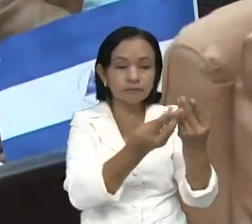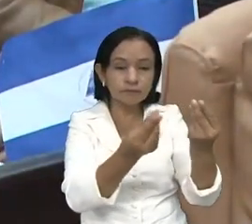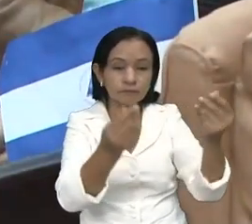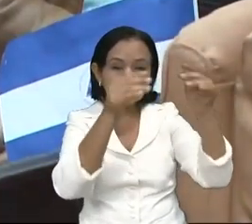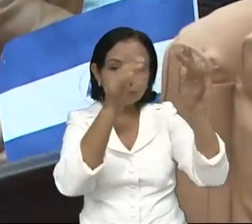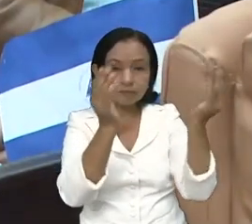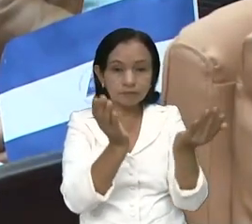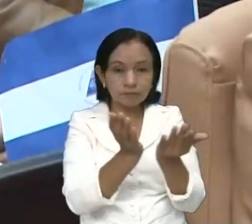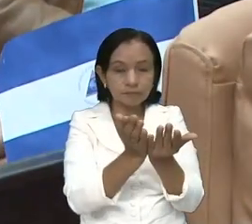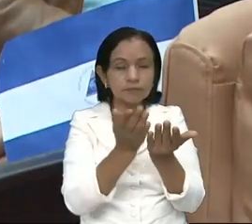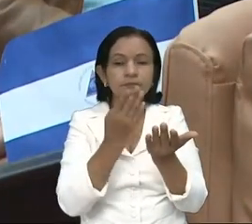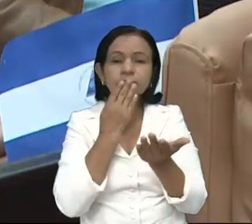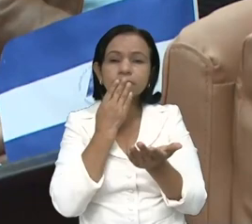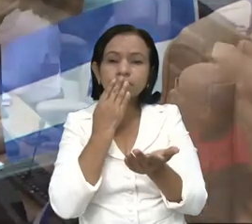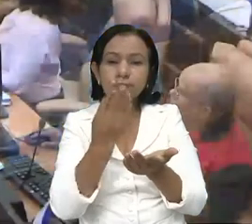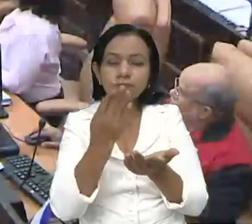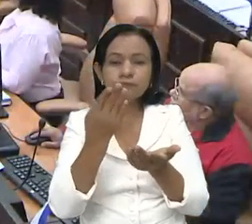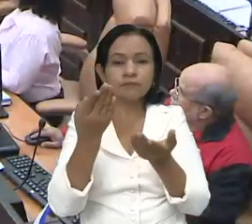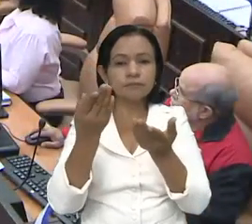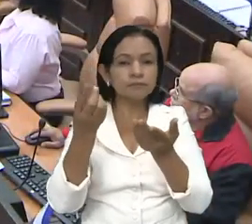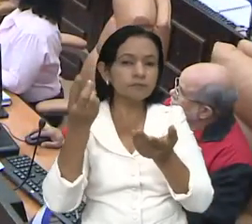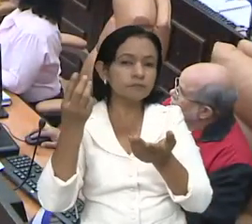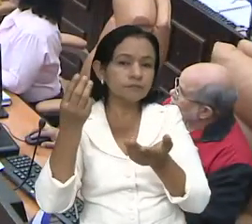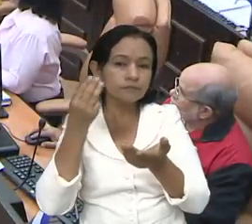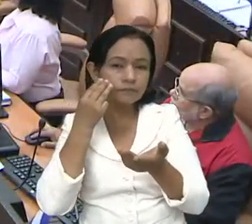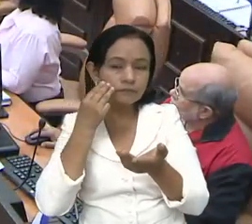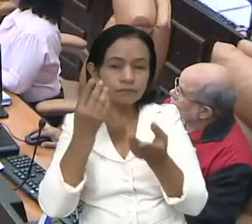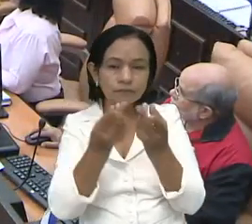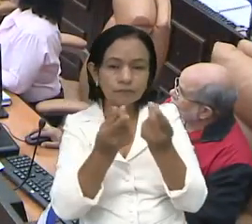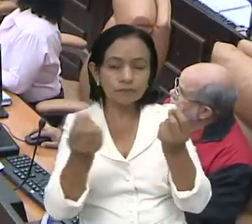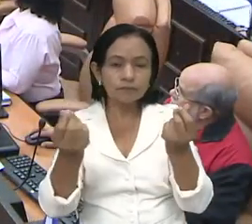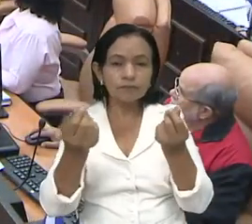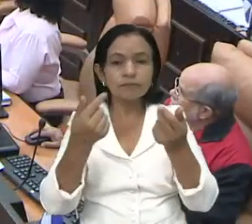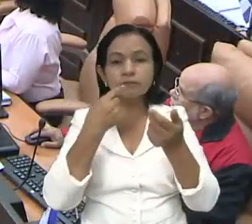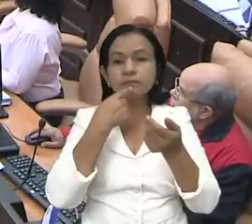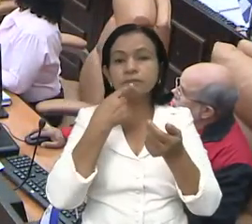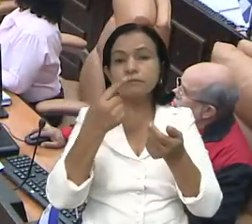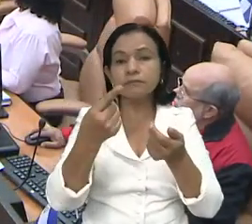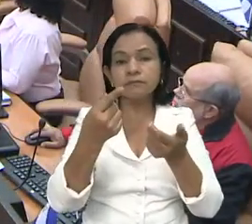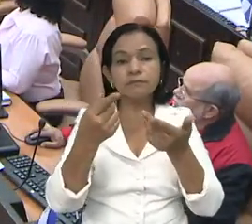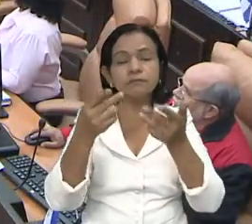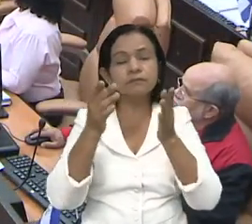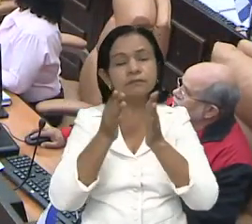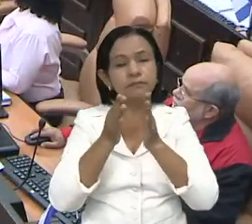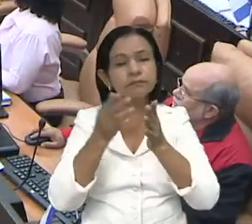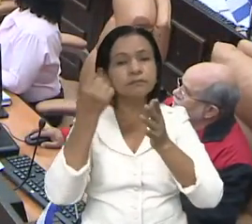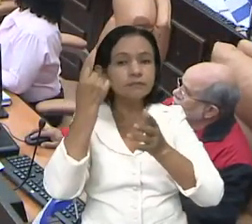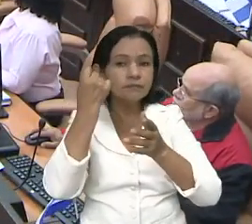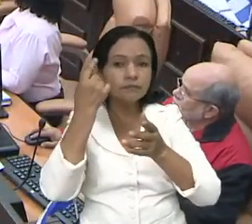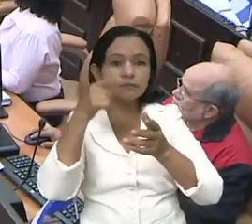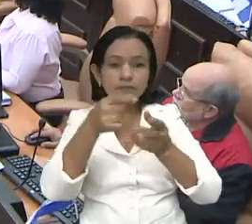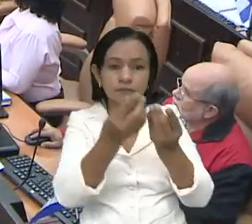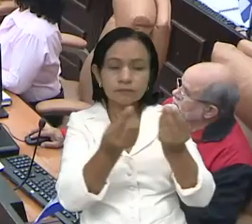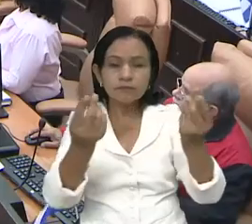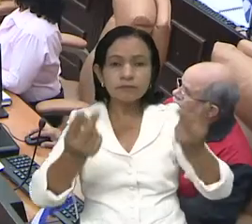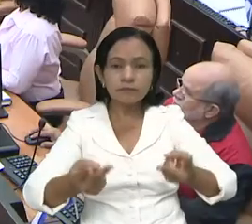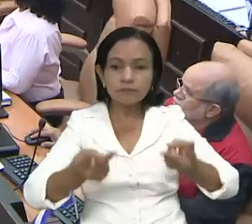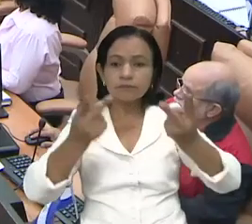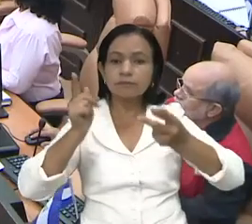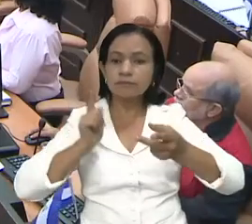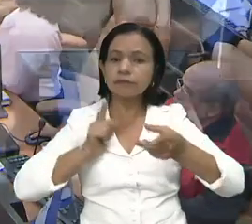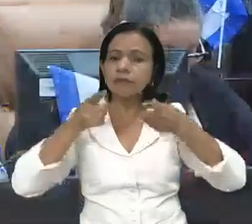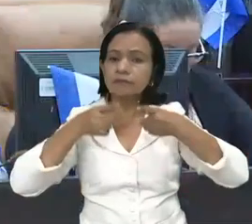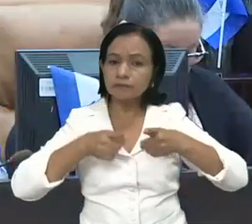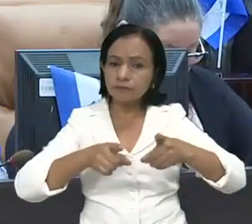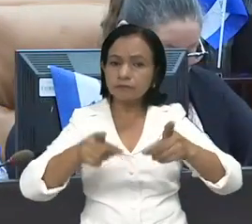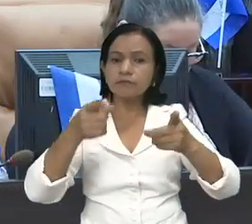la Madre Tierra y de la humanidad pide que entendamos la Tierra como viva y sujeto de